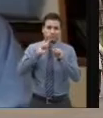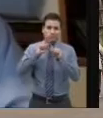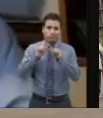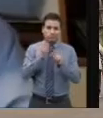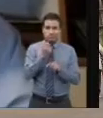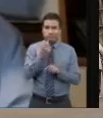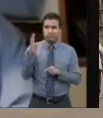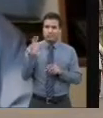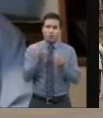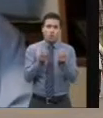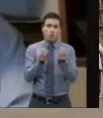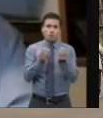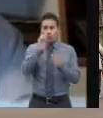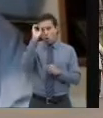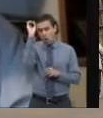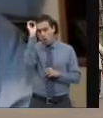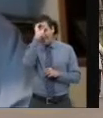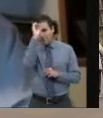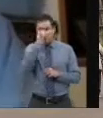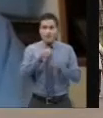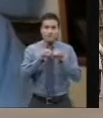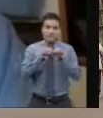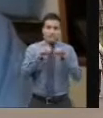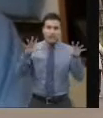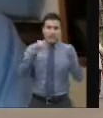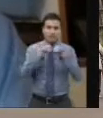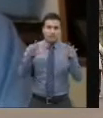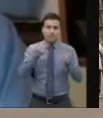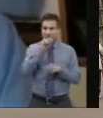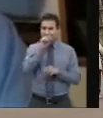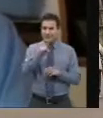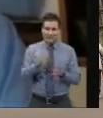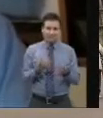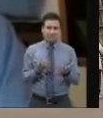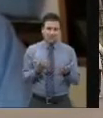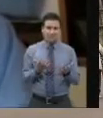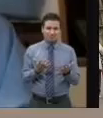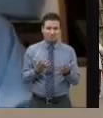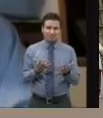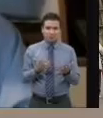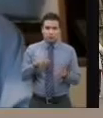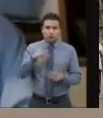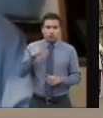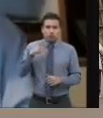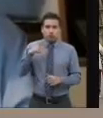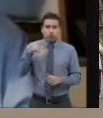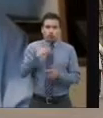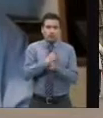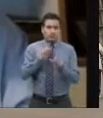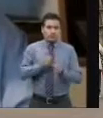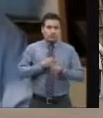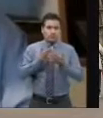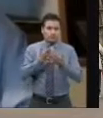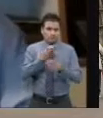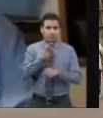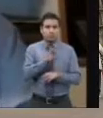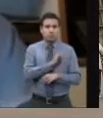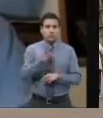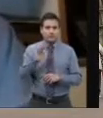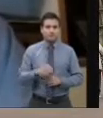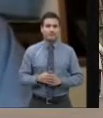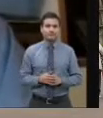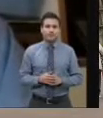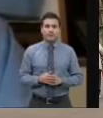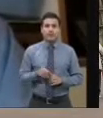que también se manifestaron válidamente en ejercicio de su libertad de expresión por